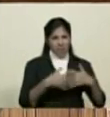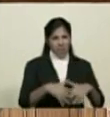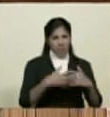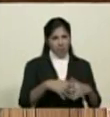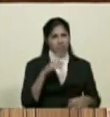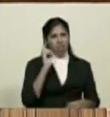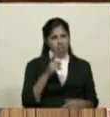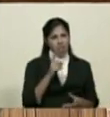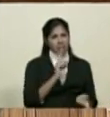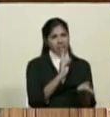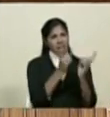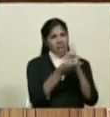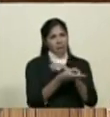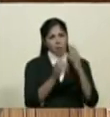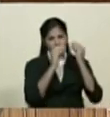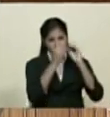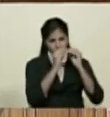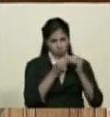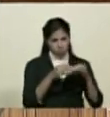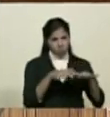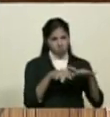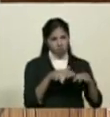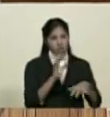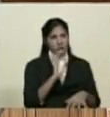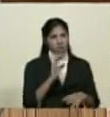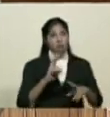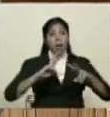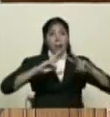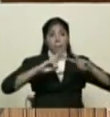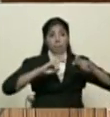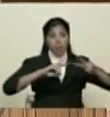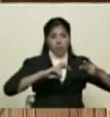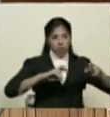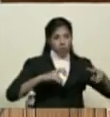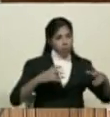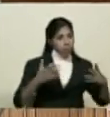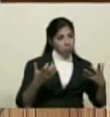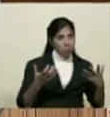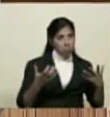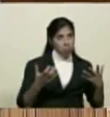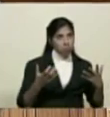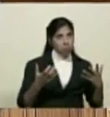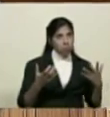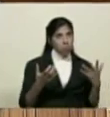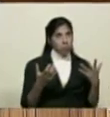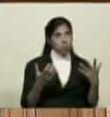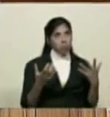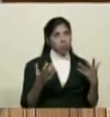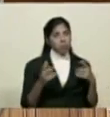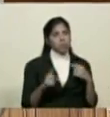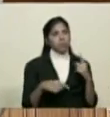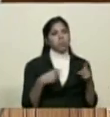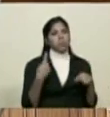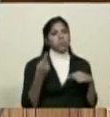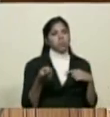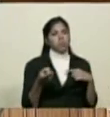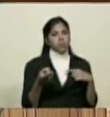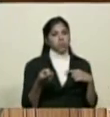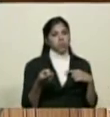instalados. La investigación arrojó posteriormente, ¿verdad?, que hubo allí